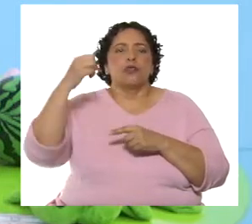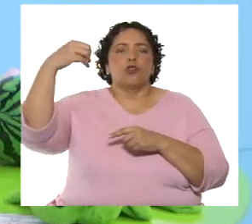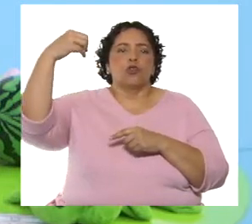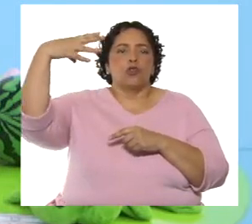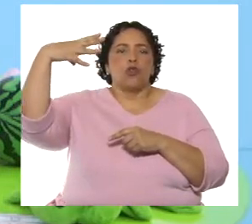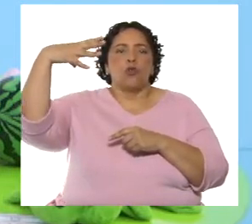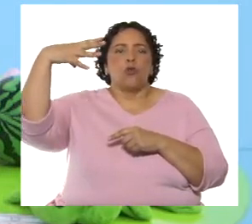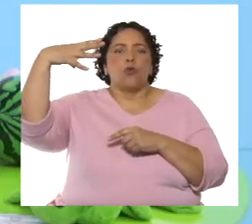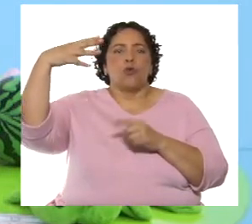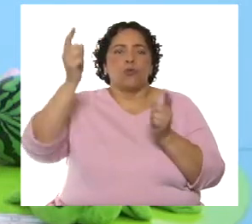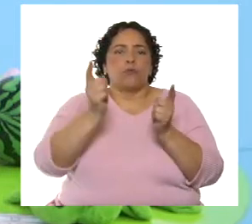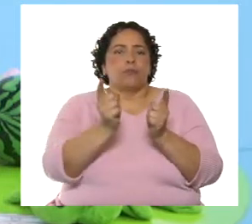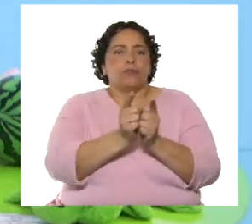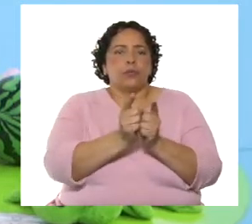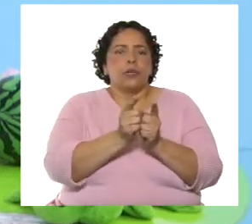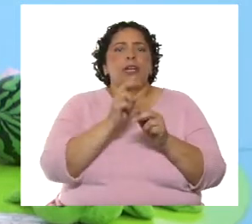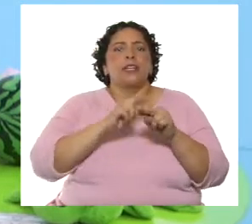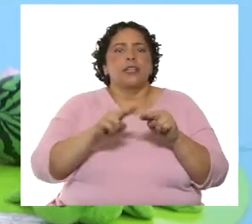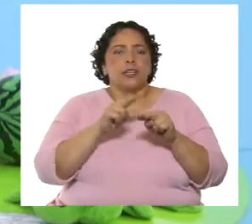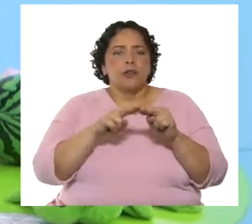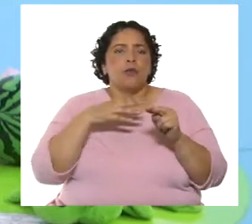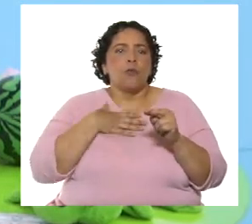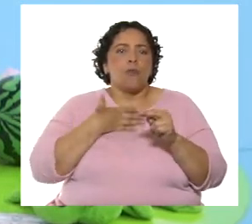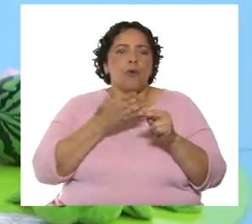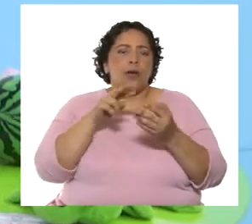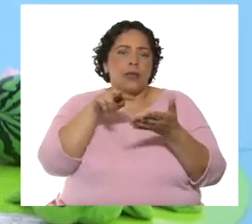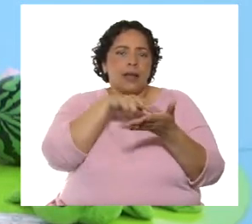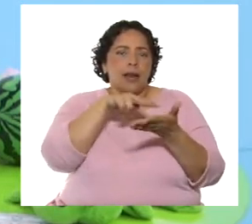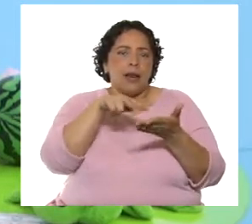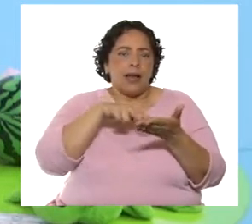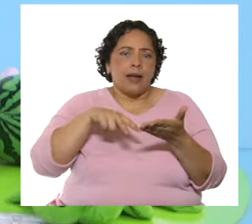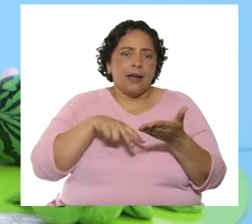una palabra muy corta donde el niño lo